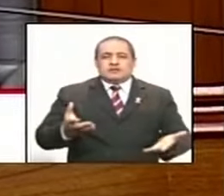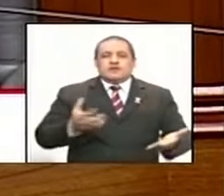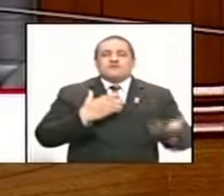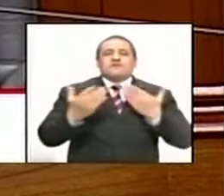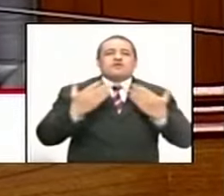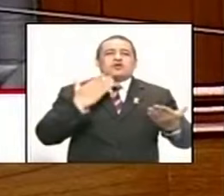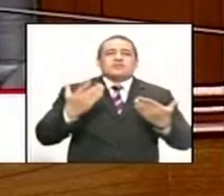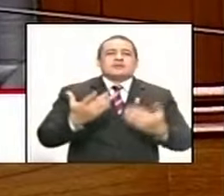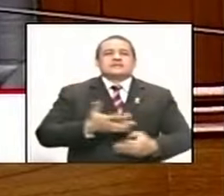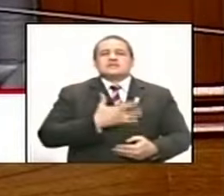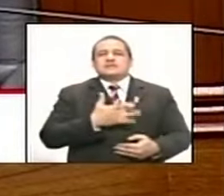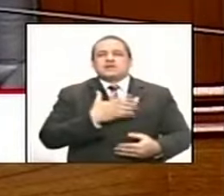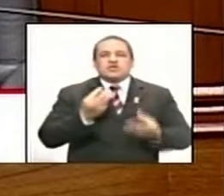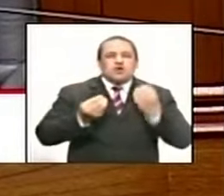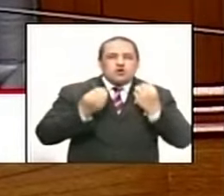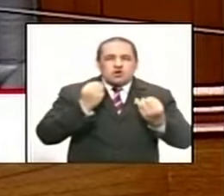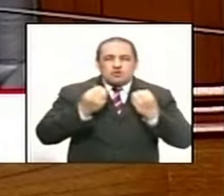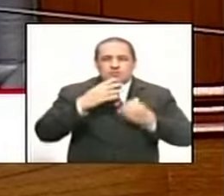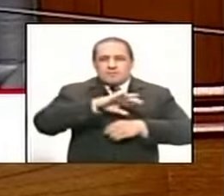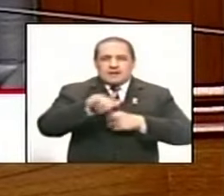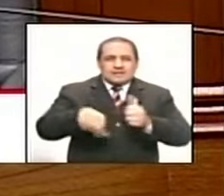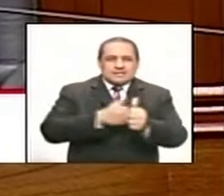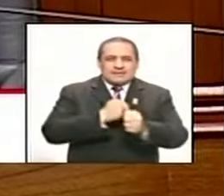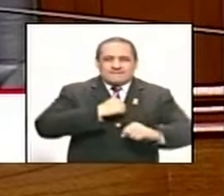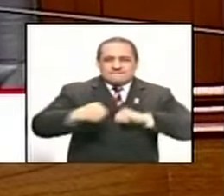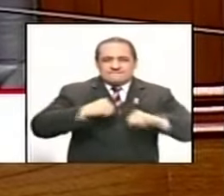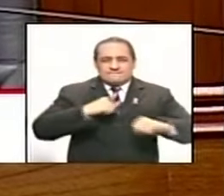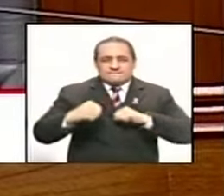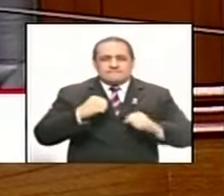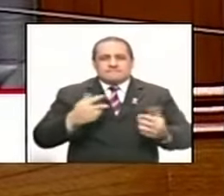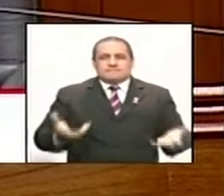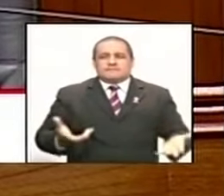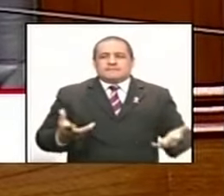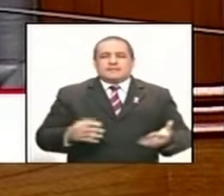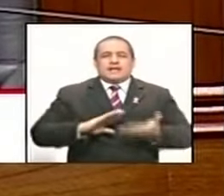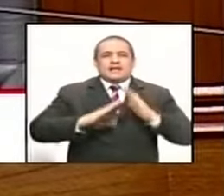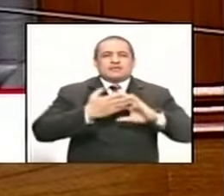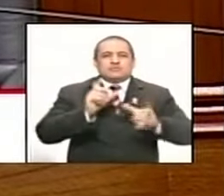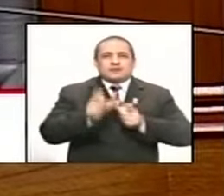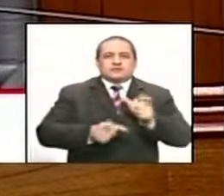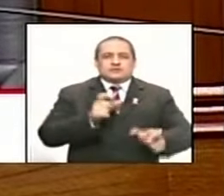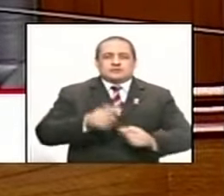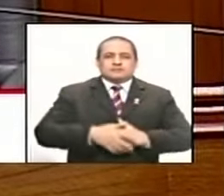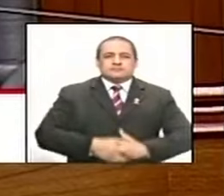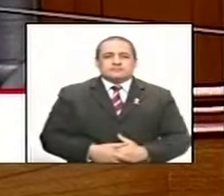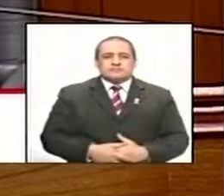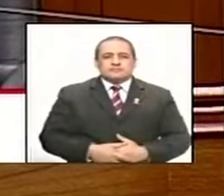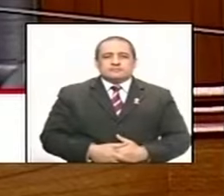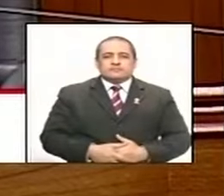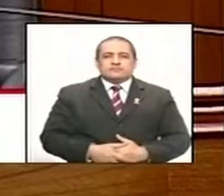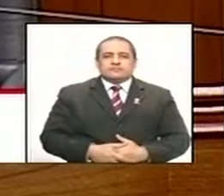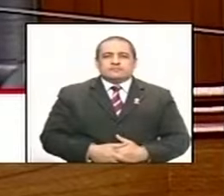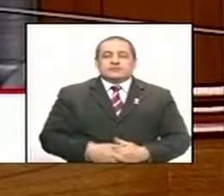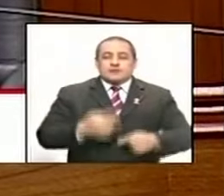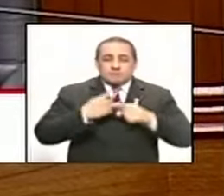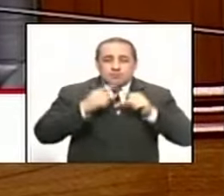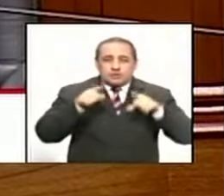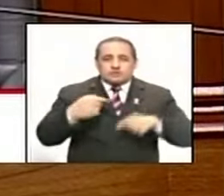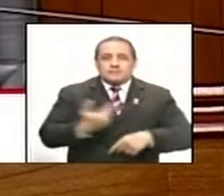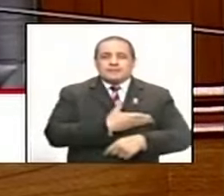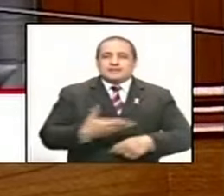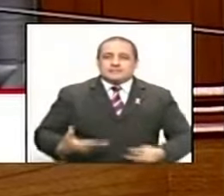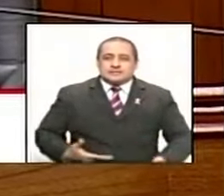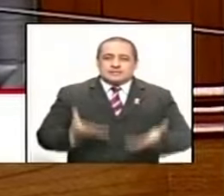motivaciones para convulsionar a la sociedad. Por eso, señora